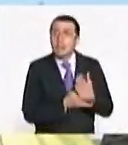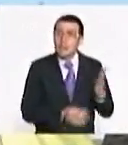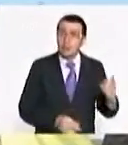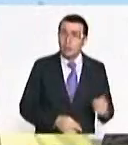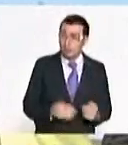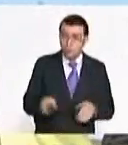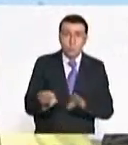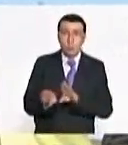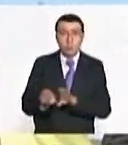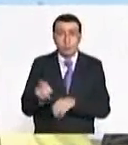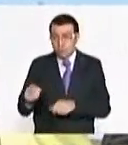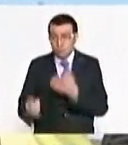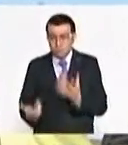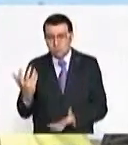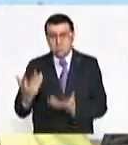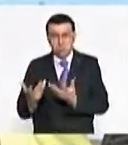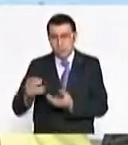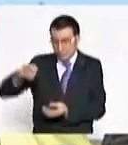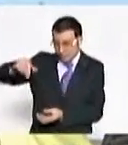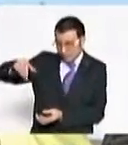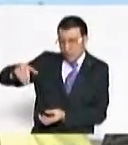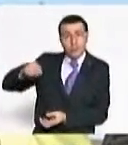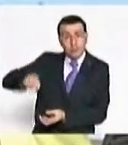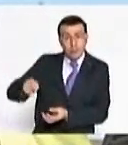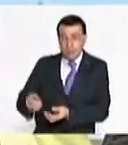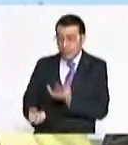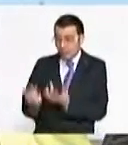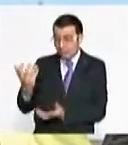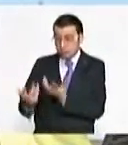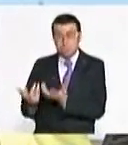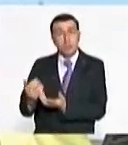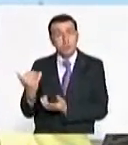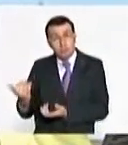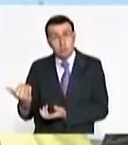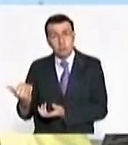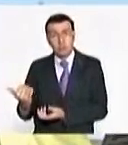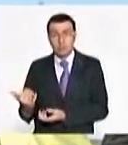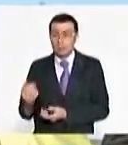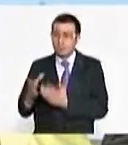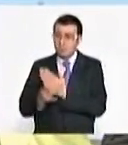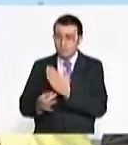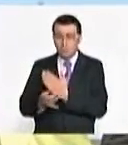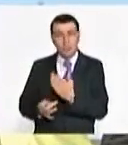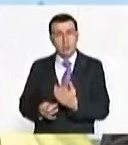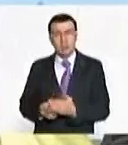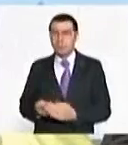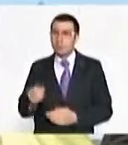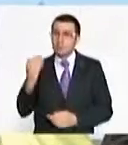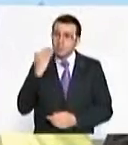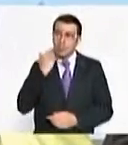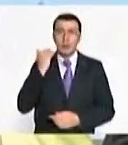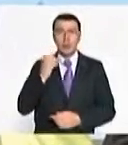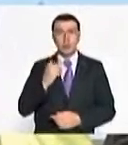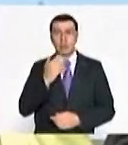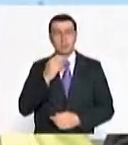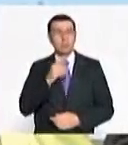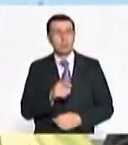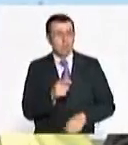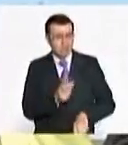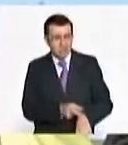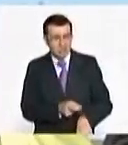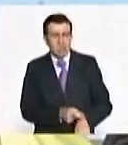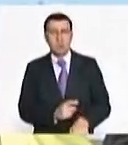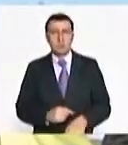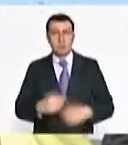cocina. Yo no sé si una persona de esas pueda entrar al cielo o no. Que a uno lo tumben con un reloj, como digo, con una camisa,